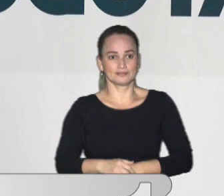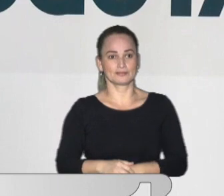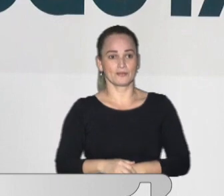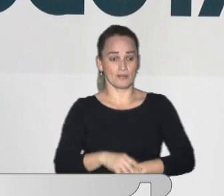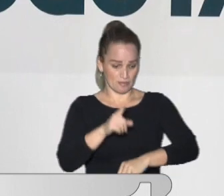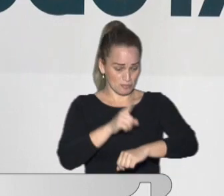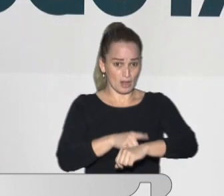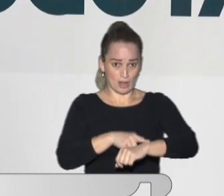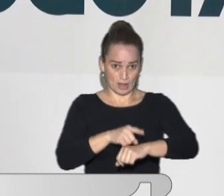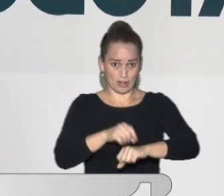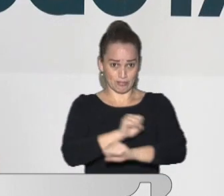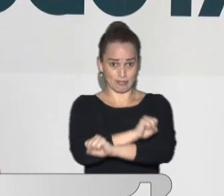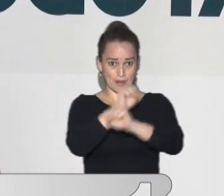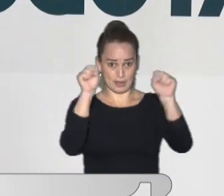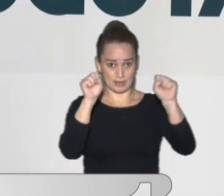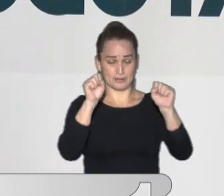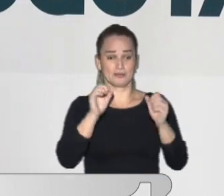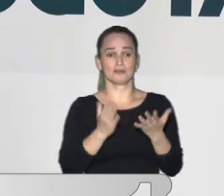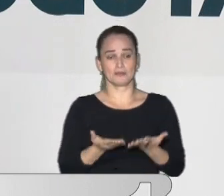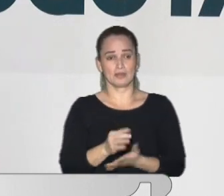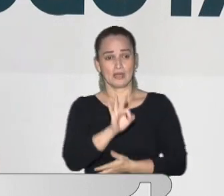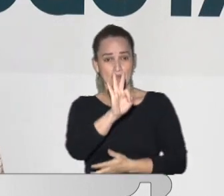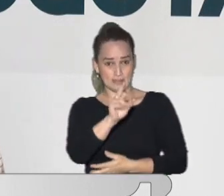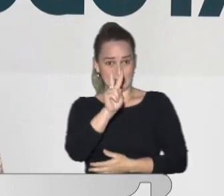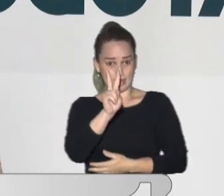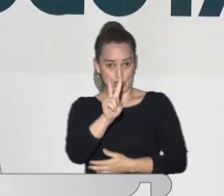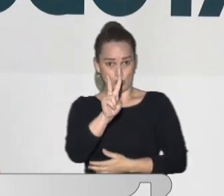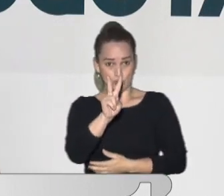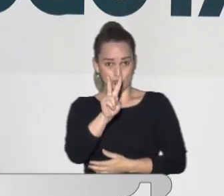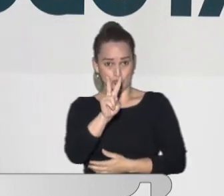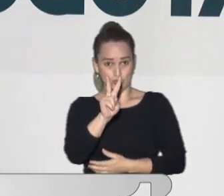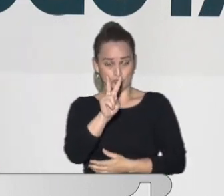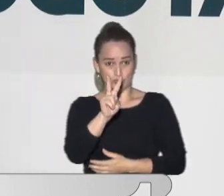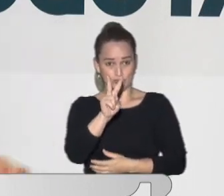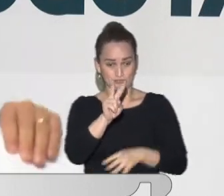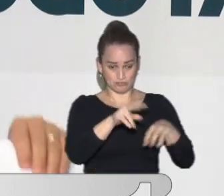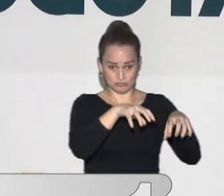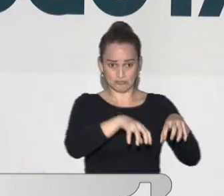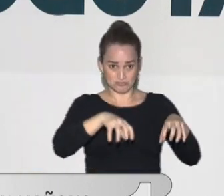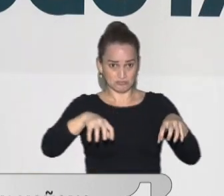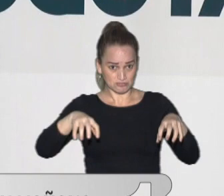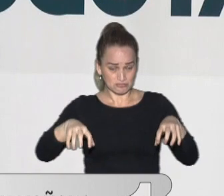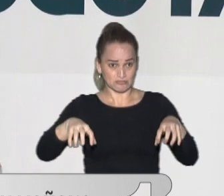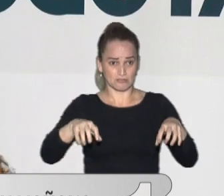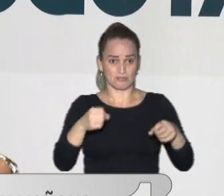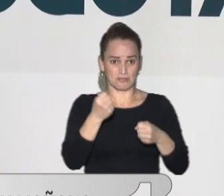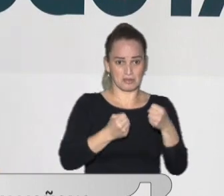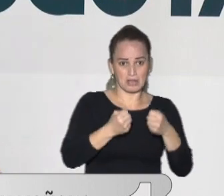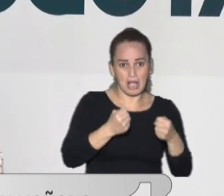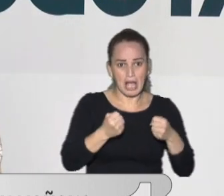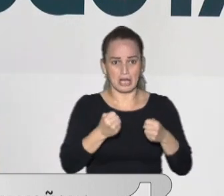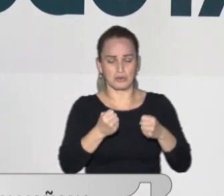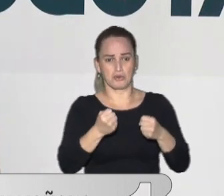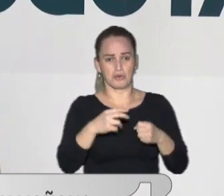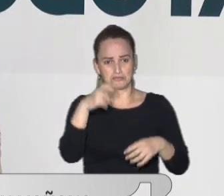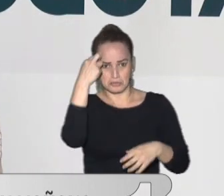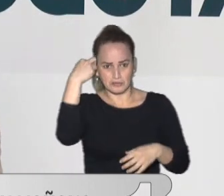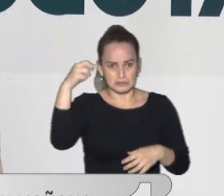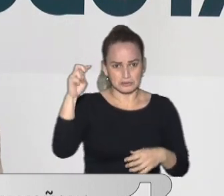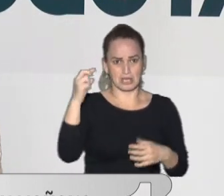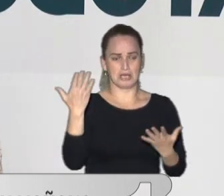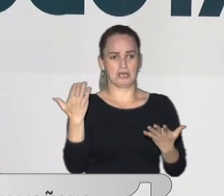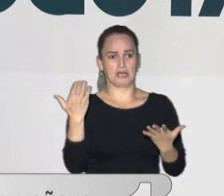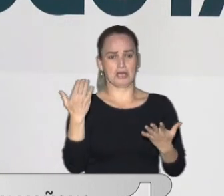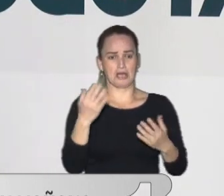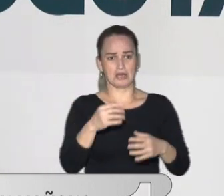hora de la mañana 32 equipos ambulatorios. Son un vehículo con un personal de vacunación, con personal